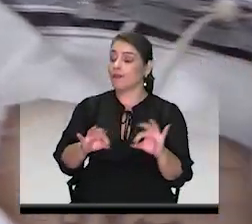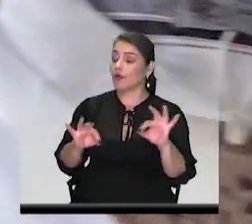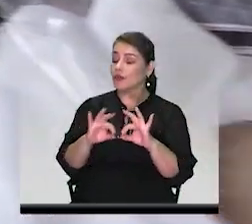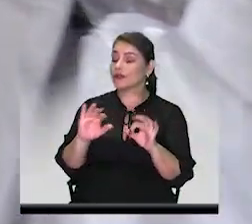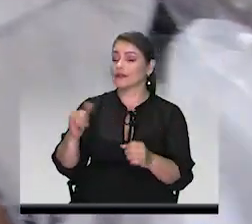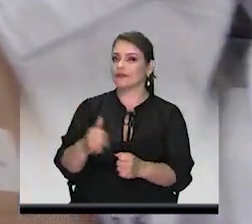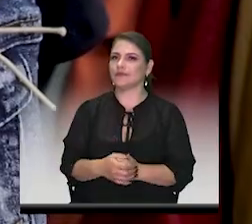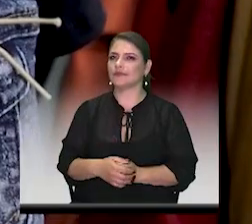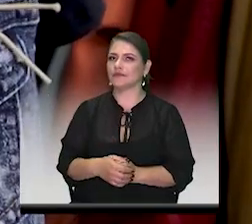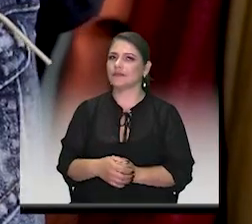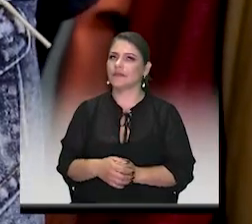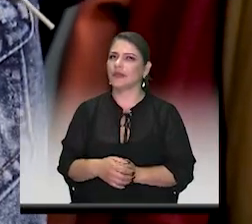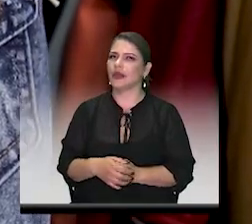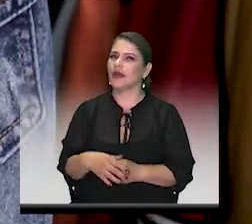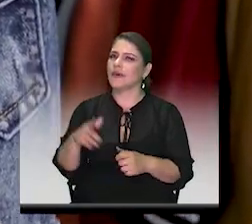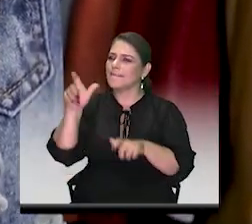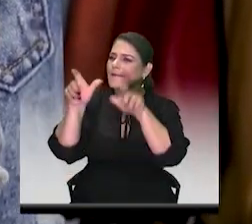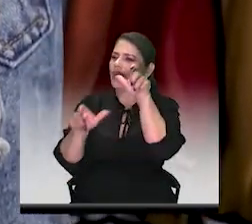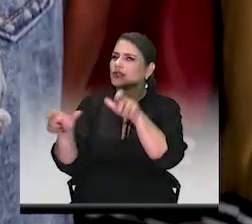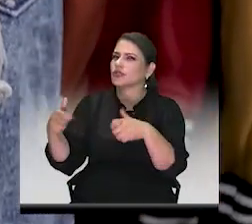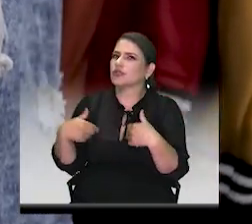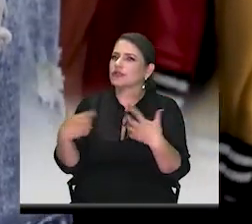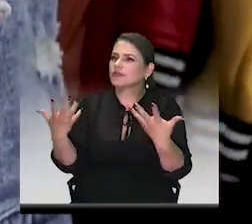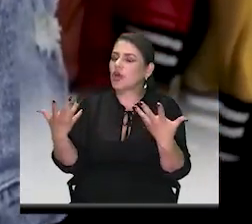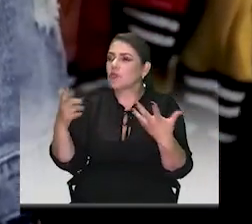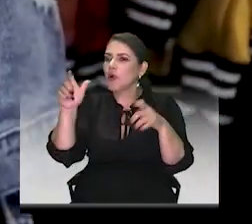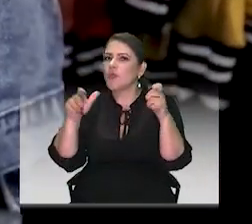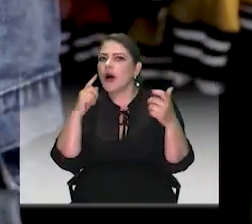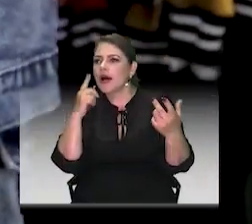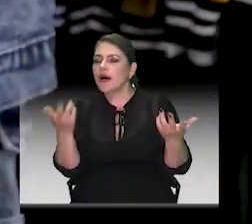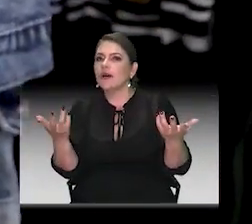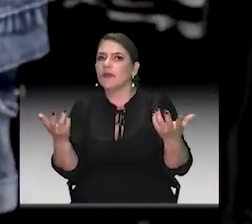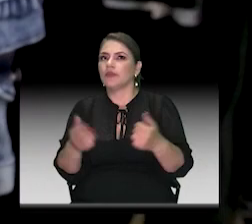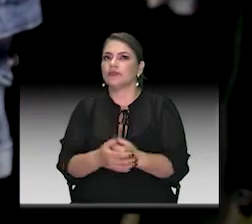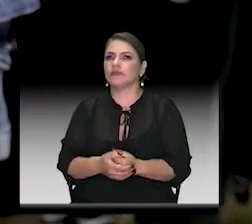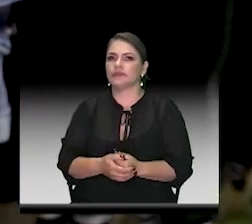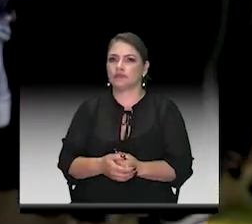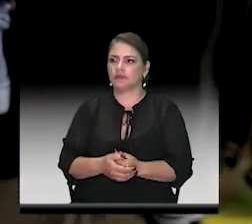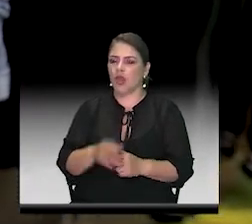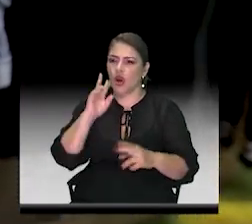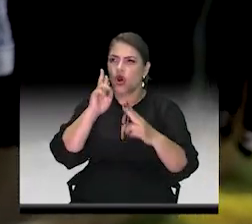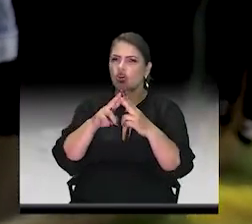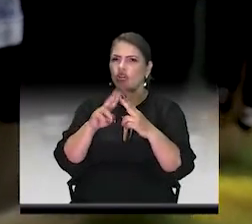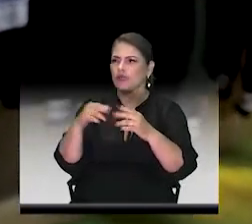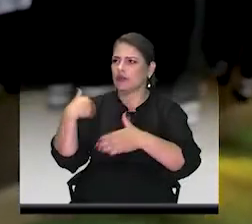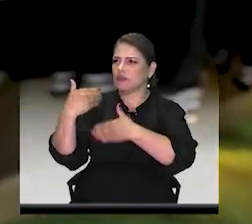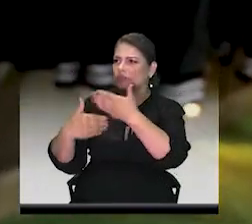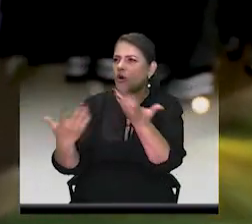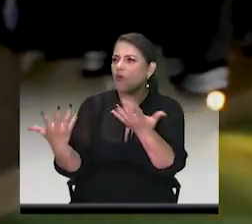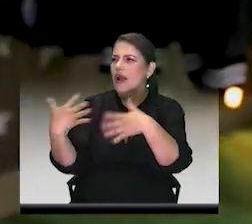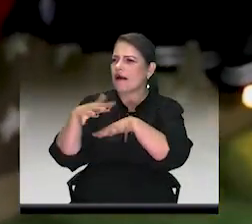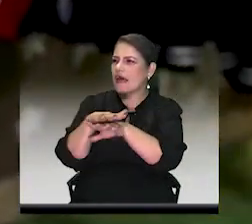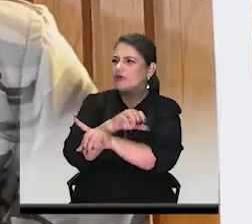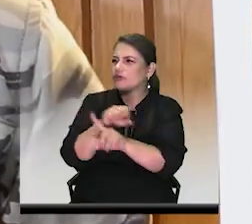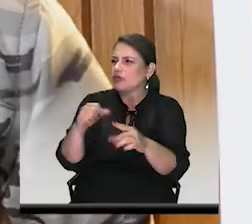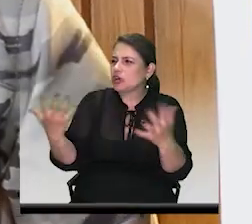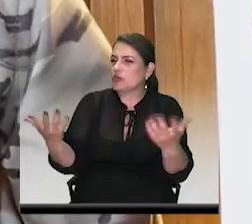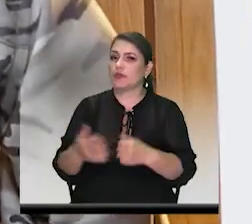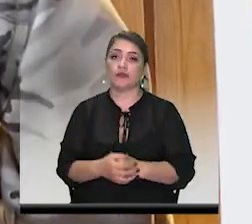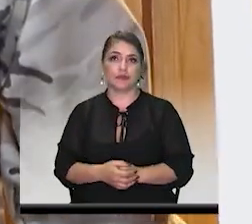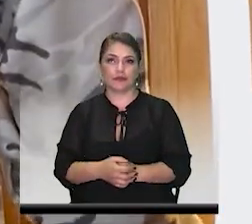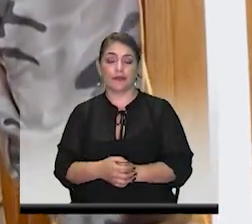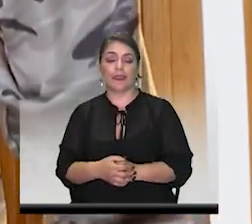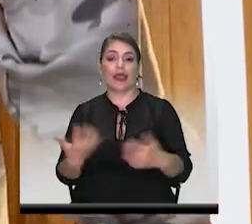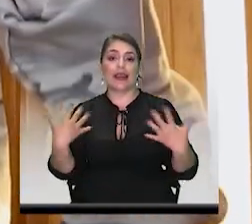hace una persona que está viendo el programa para acceder, Felipe, y conocerlos a ustedes a través de las redes sociales? Bueno, en las redes sociales